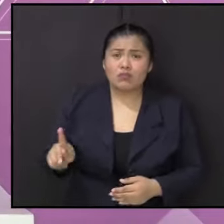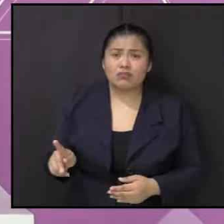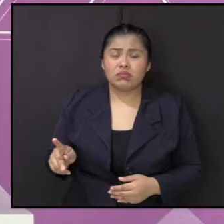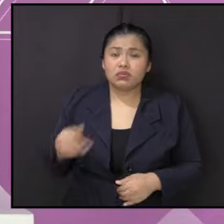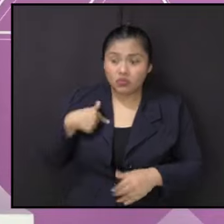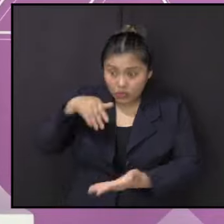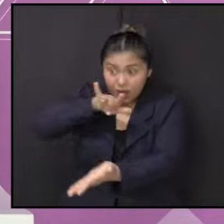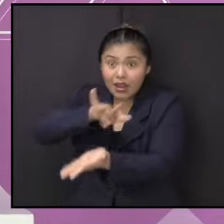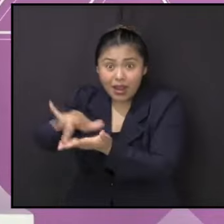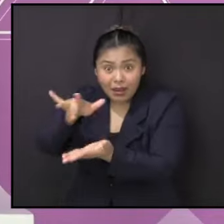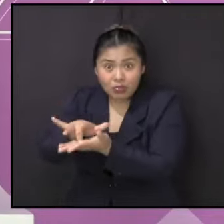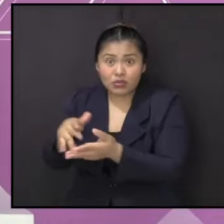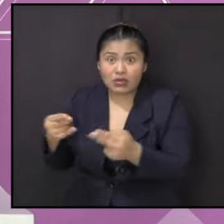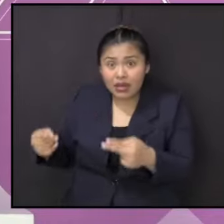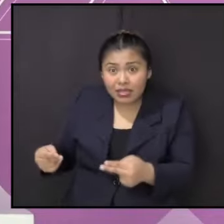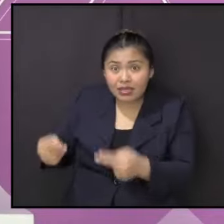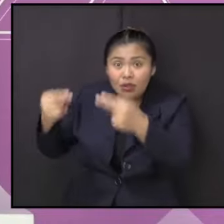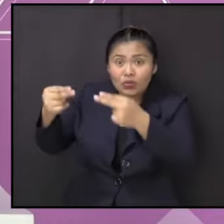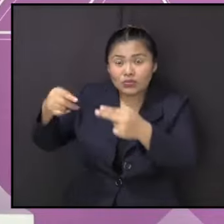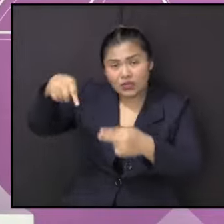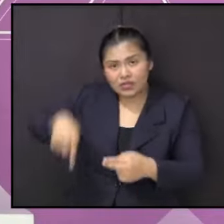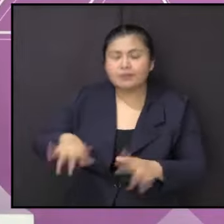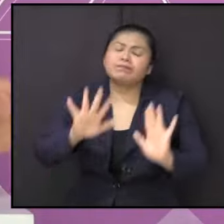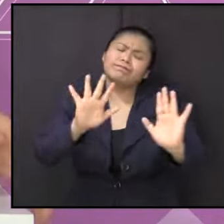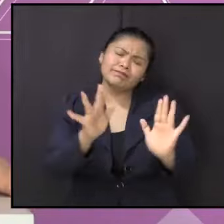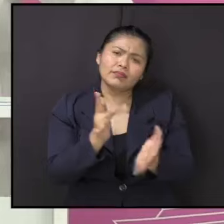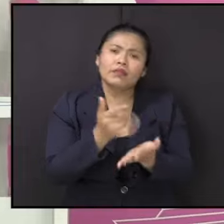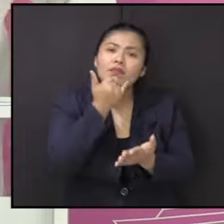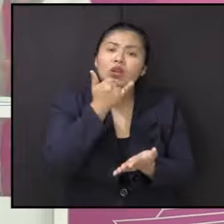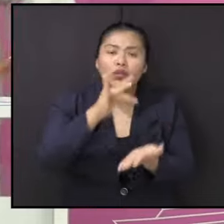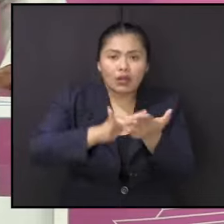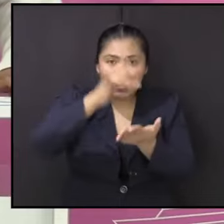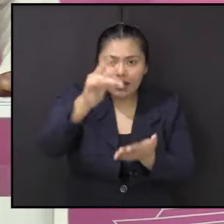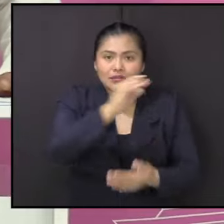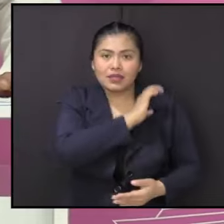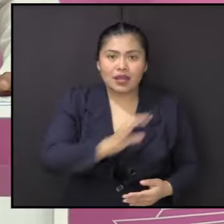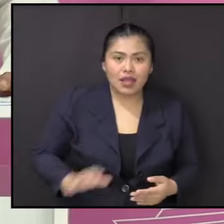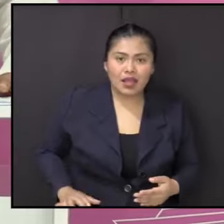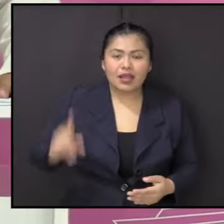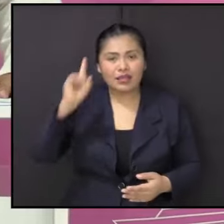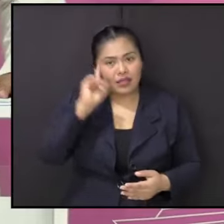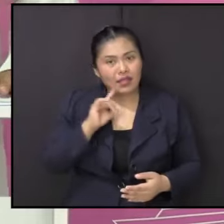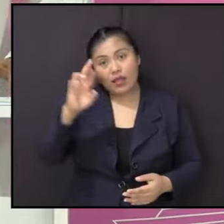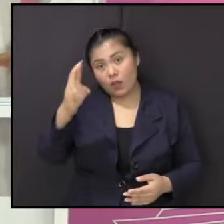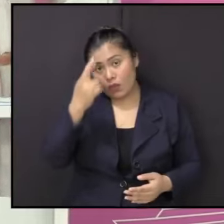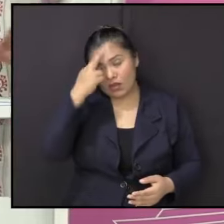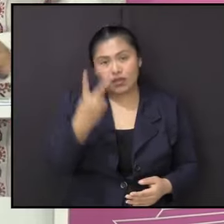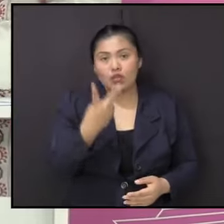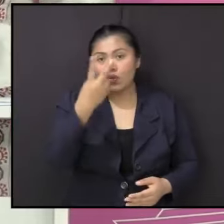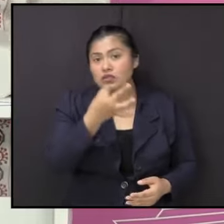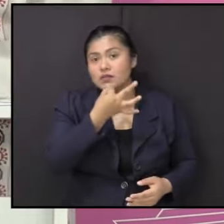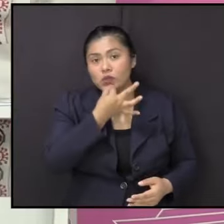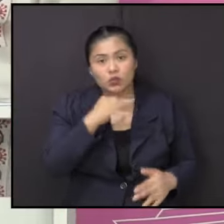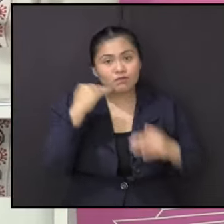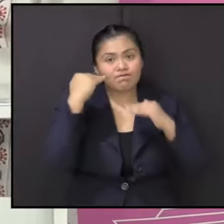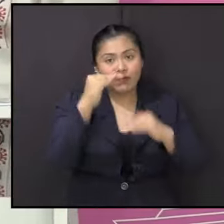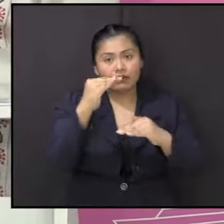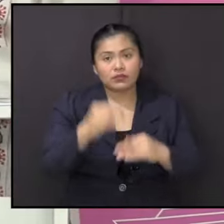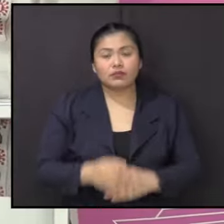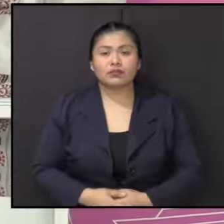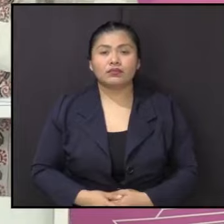al fomento comercial gracias, local. Gracias, candidata. Le recuerdo que en esa Intervención son 2 minutos por cada intervención.